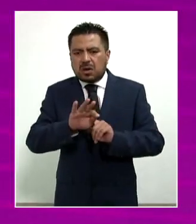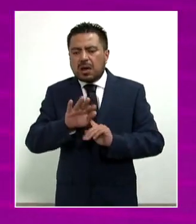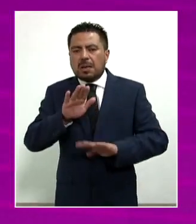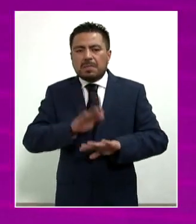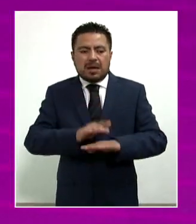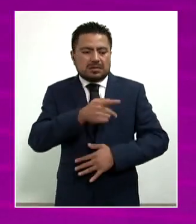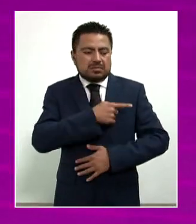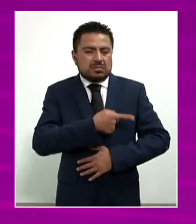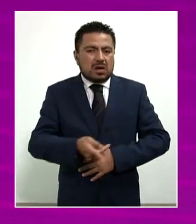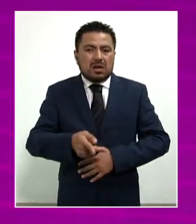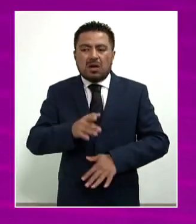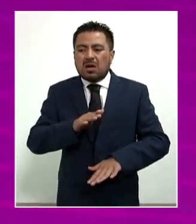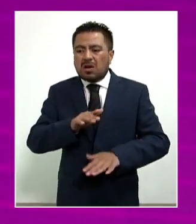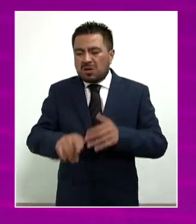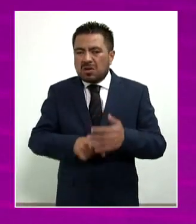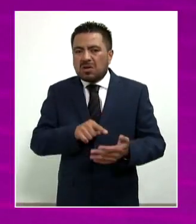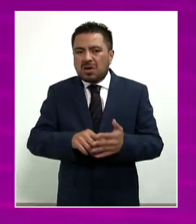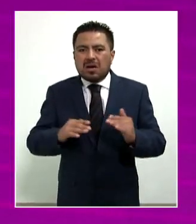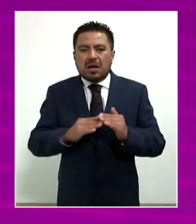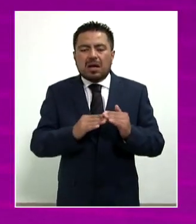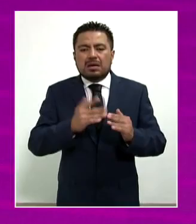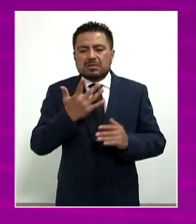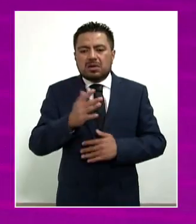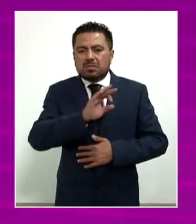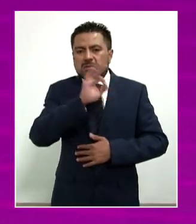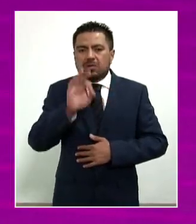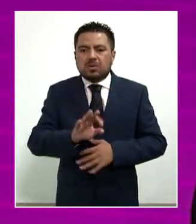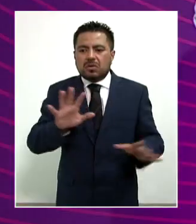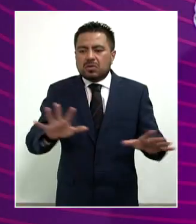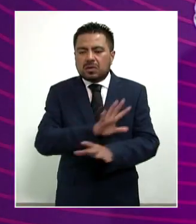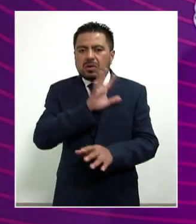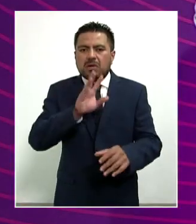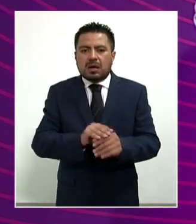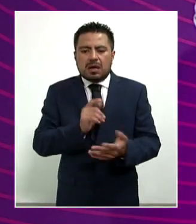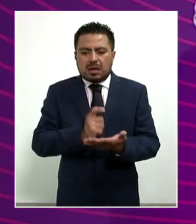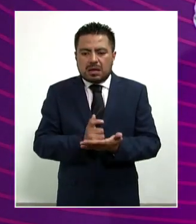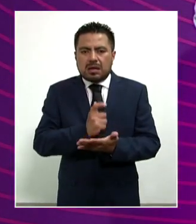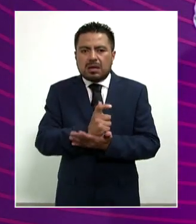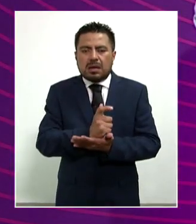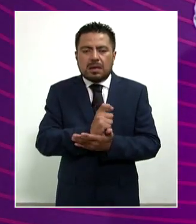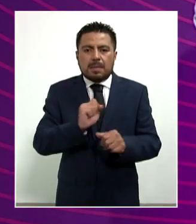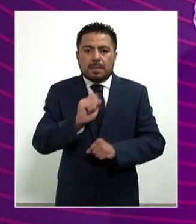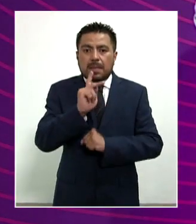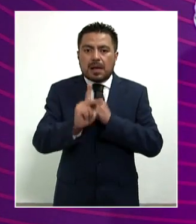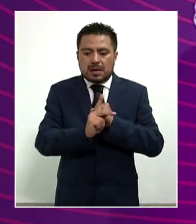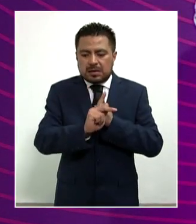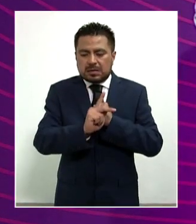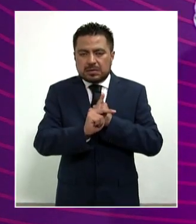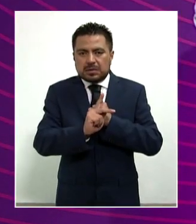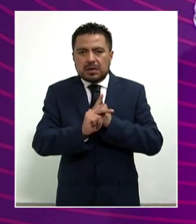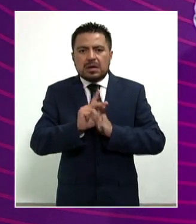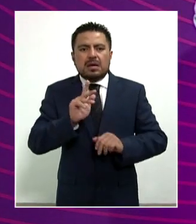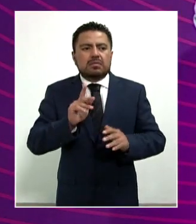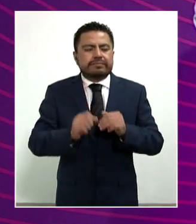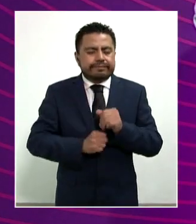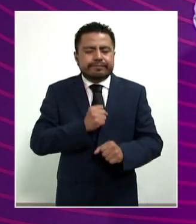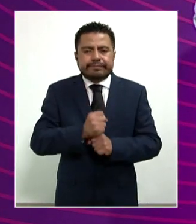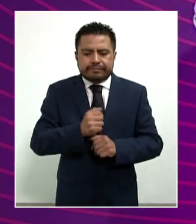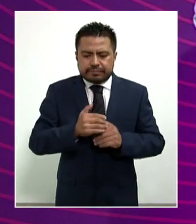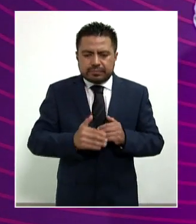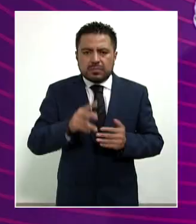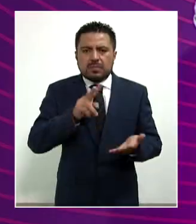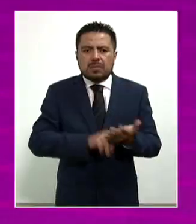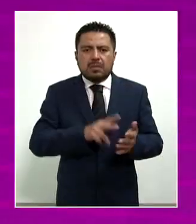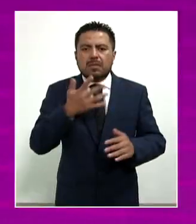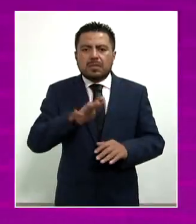más pobres, los hogares más pobres, era el 5% del total del dinero del país. Muchos años después,